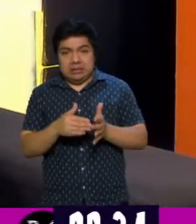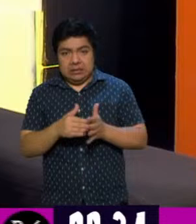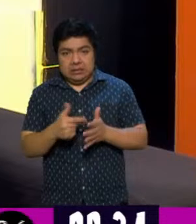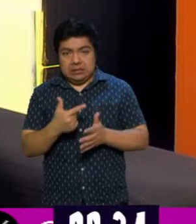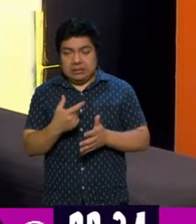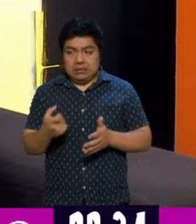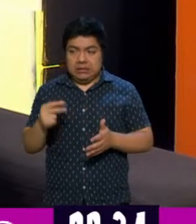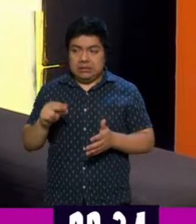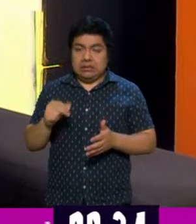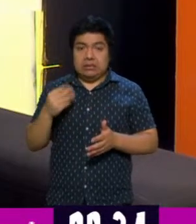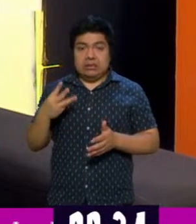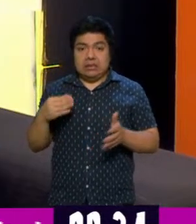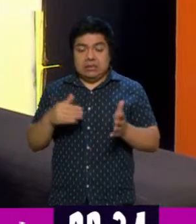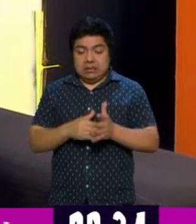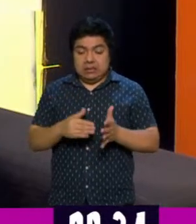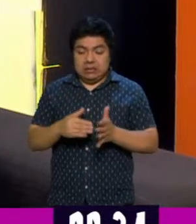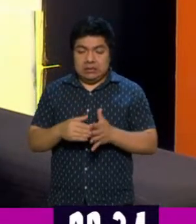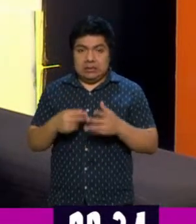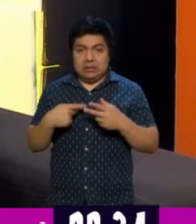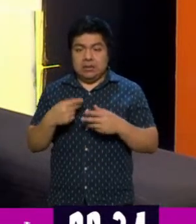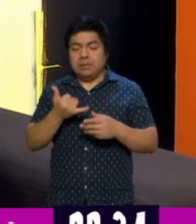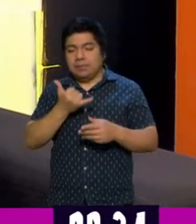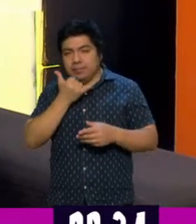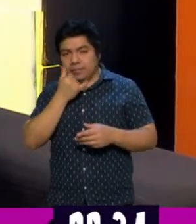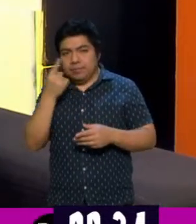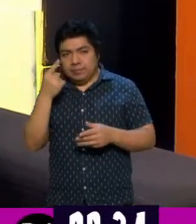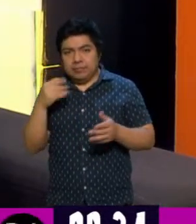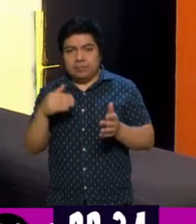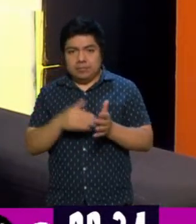1.783 millones de personas,